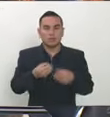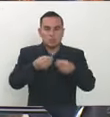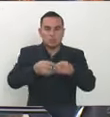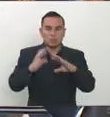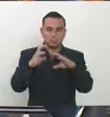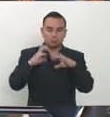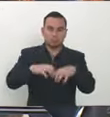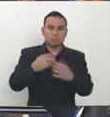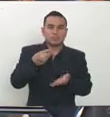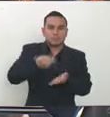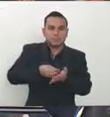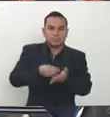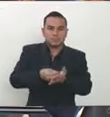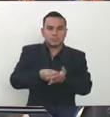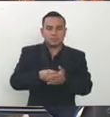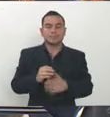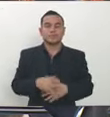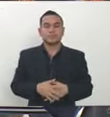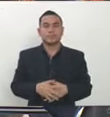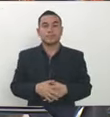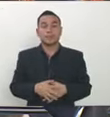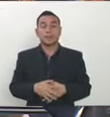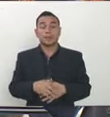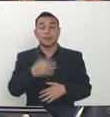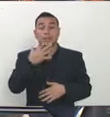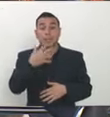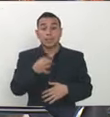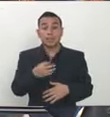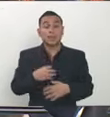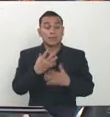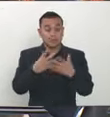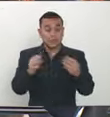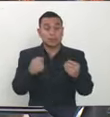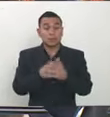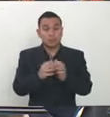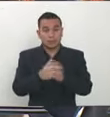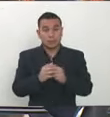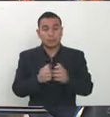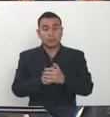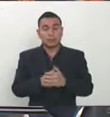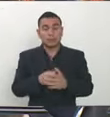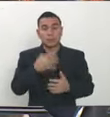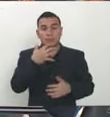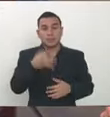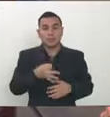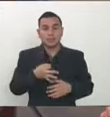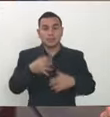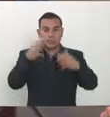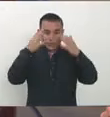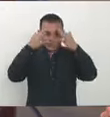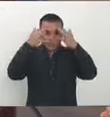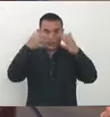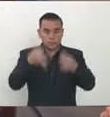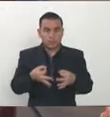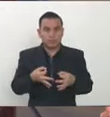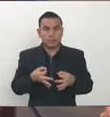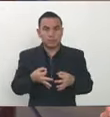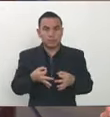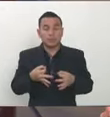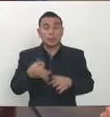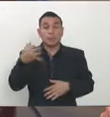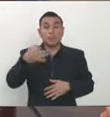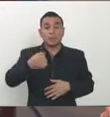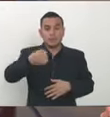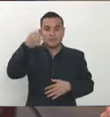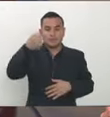tratar de mantener vivo el cuerpo y no solo atacar el virus. Y hemos decidido suspender el pago de la cuota de energía eléctrica por